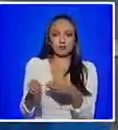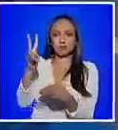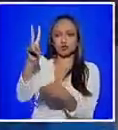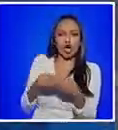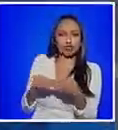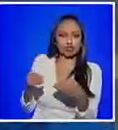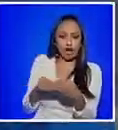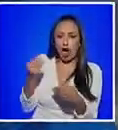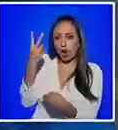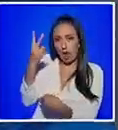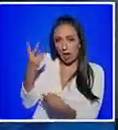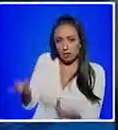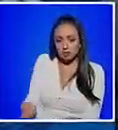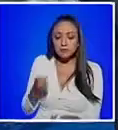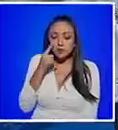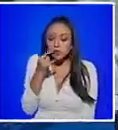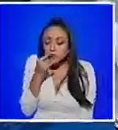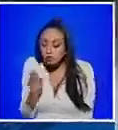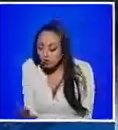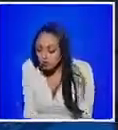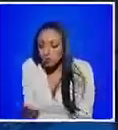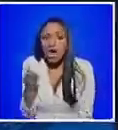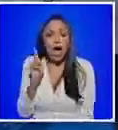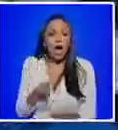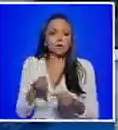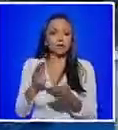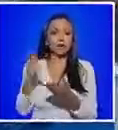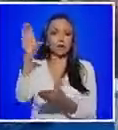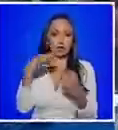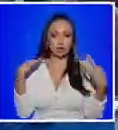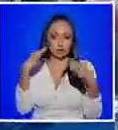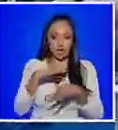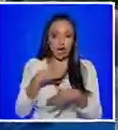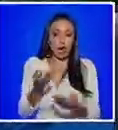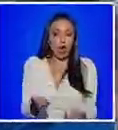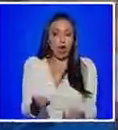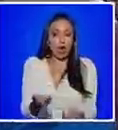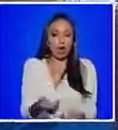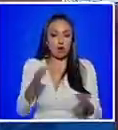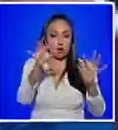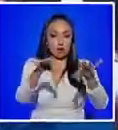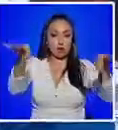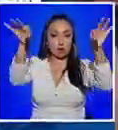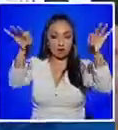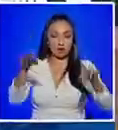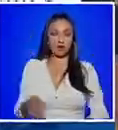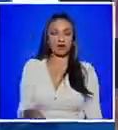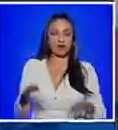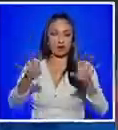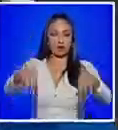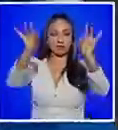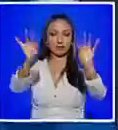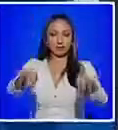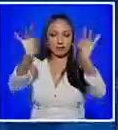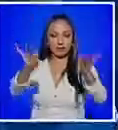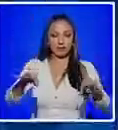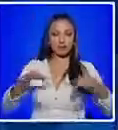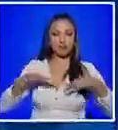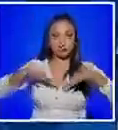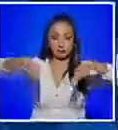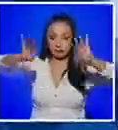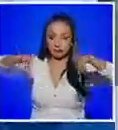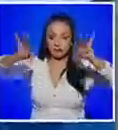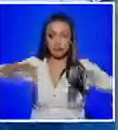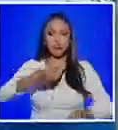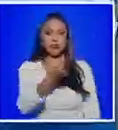desde el inicial hasta el bachillerato. Vea, saquitos también. Este saquito, por ejemplo, estoy teniendo usted para yo mostrar. Mire este saquito. ¿Cuánto